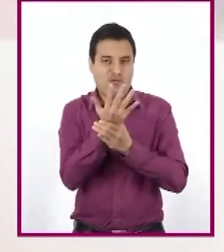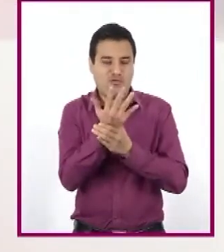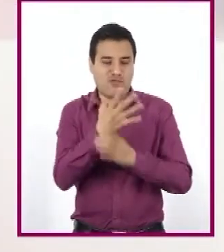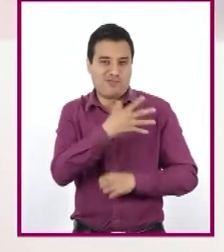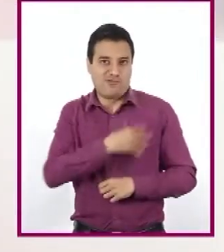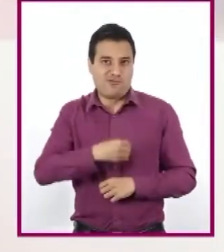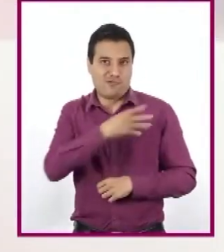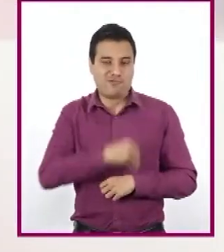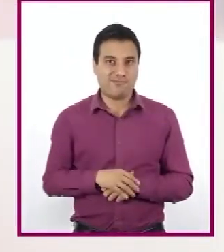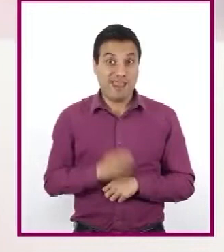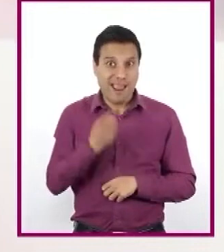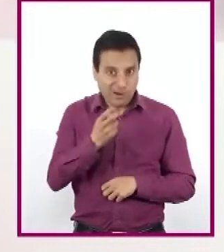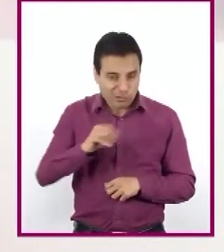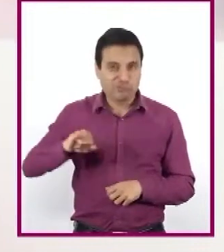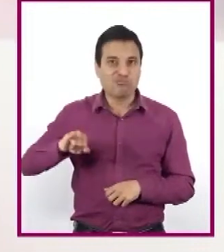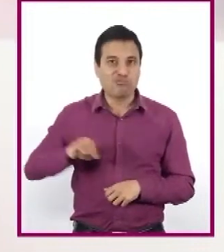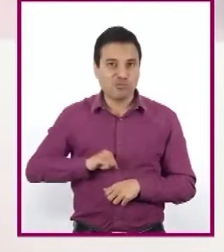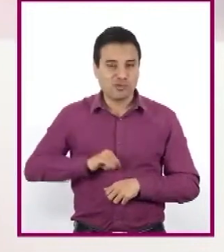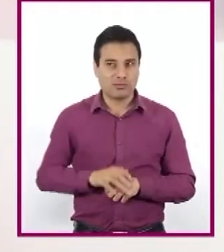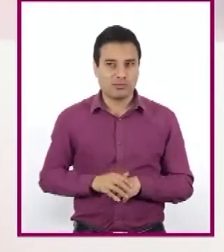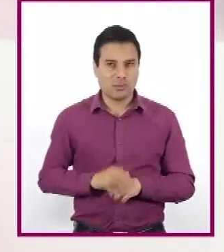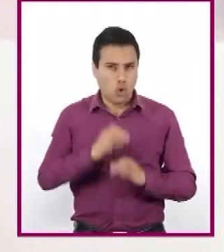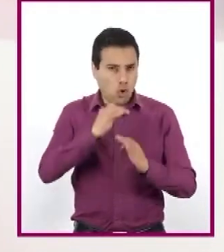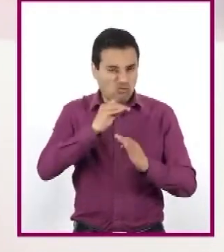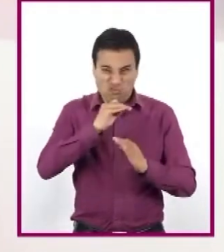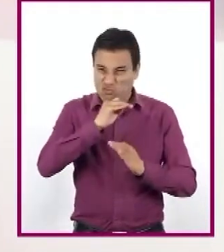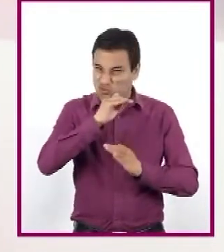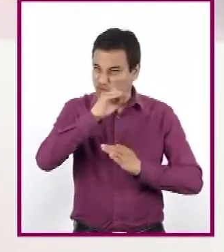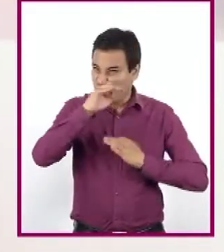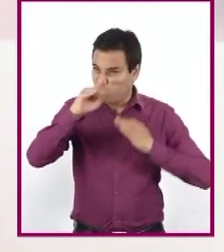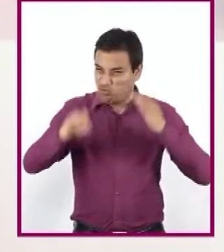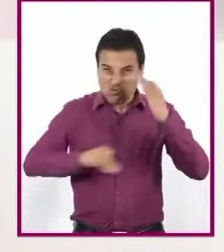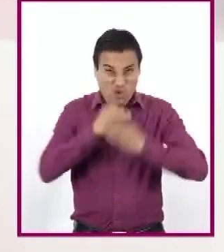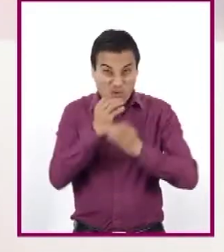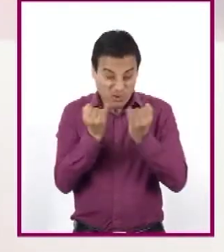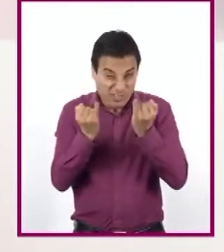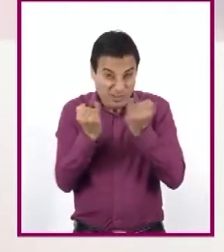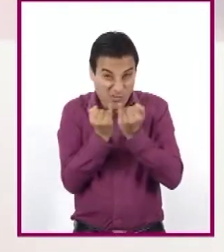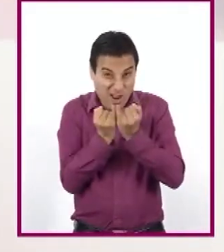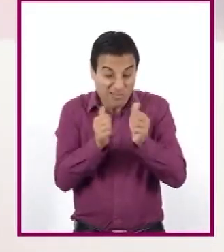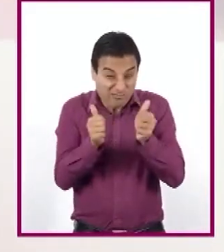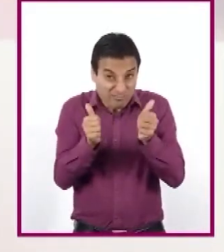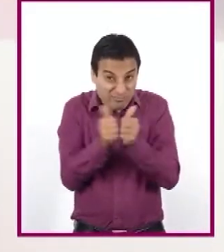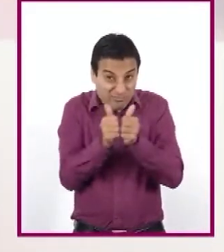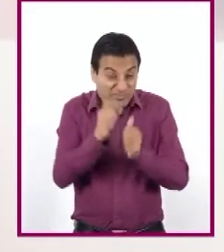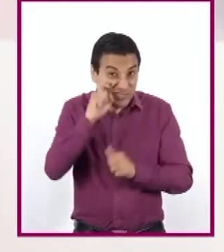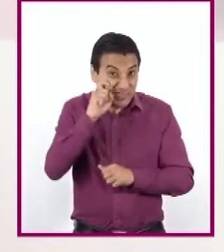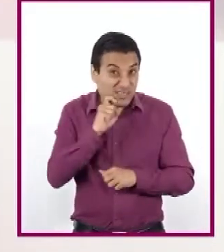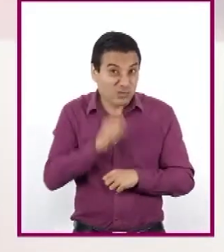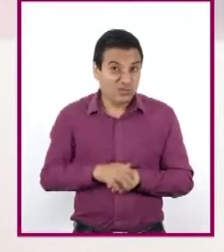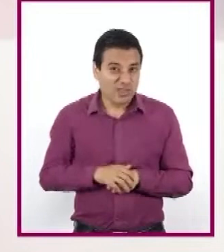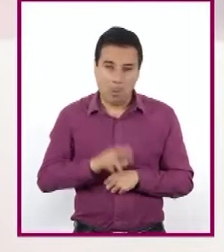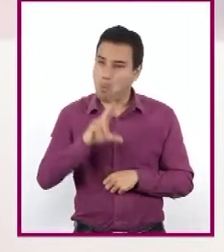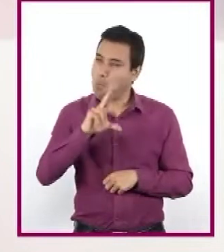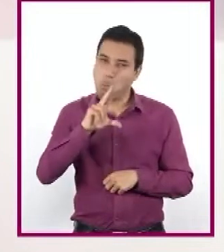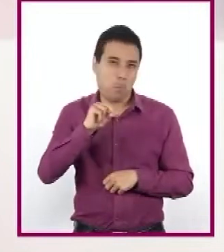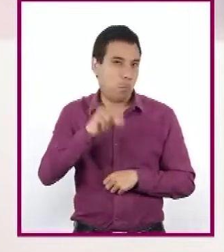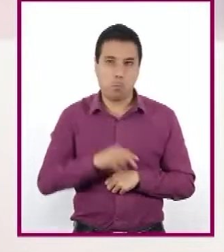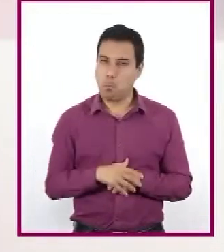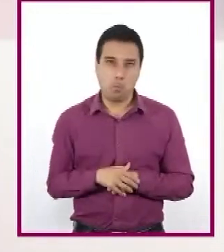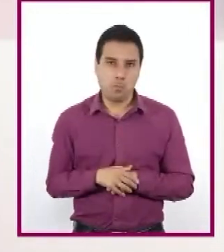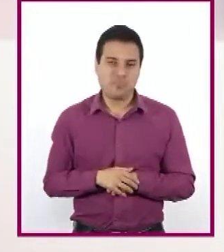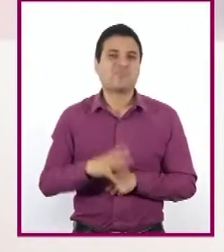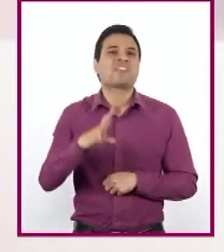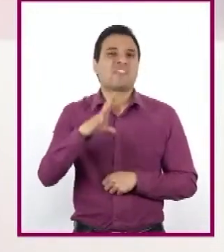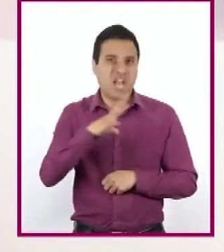interesante, pero ¿todos los seres vivos nos reproduciremos de esta manera? Como veremos, no todos lo hacen así, ya que